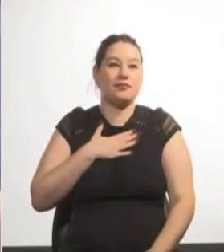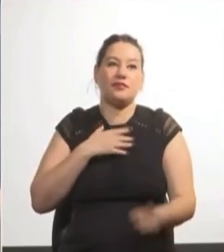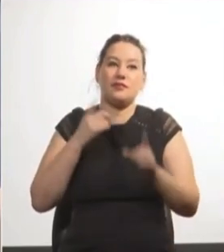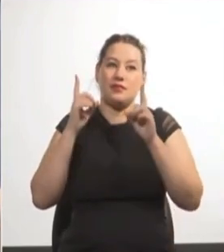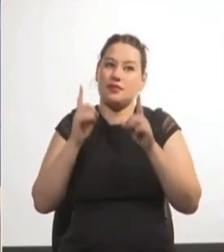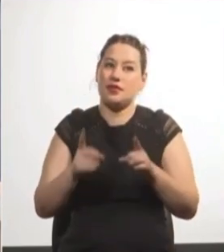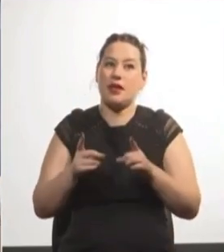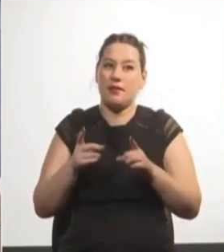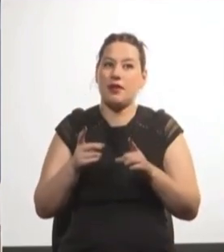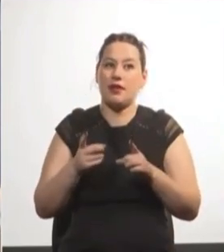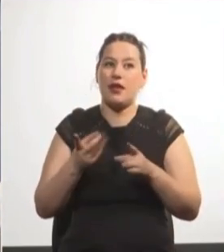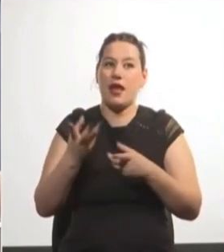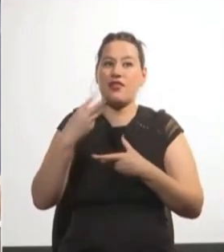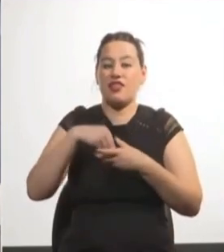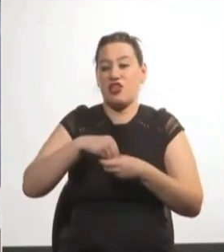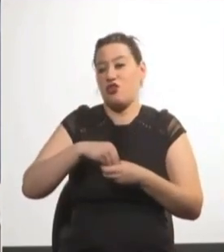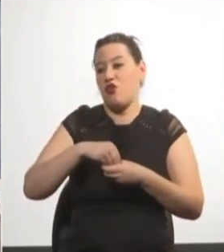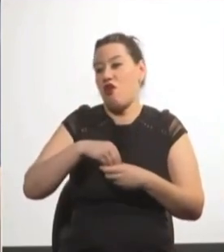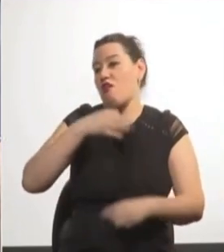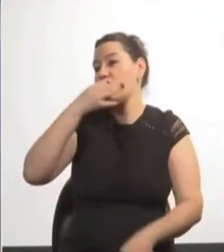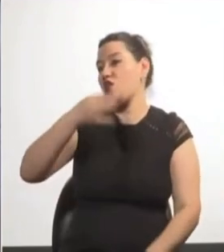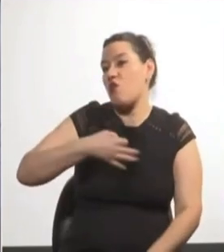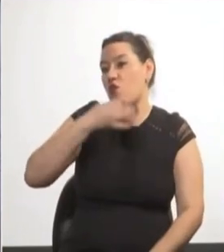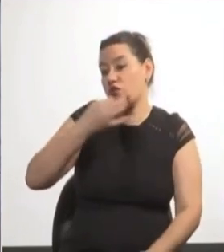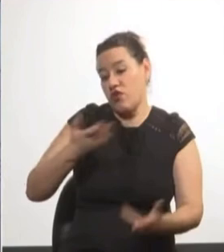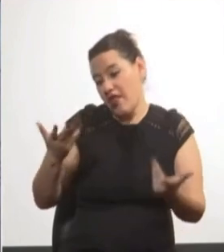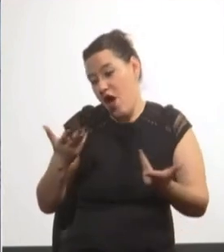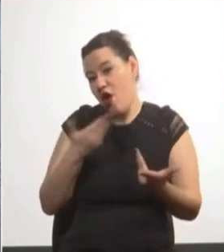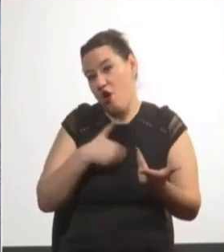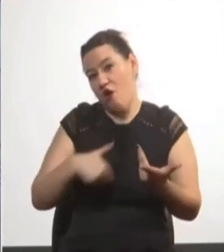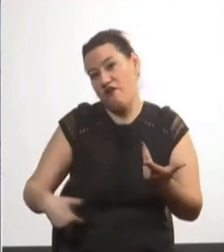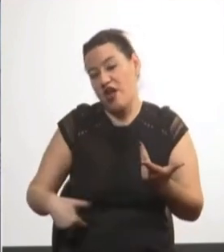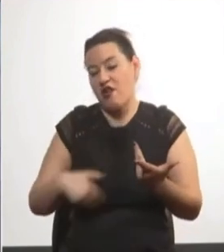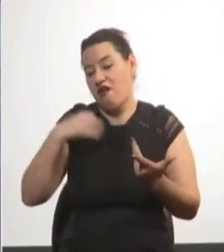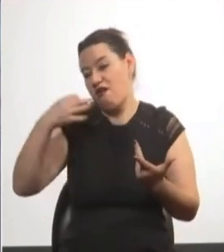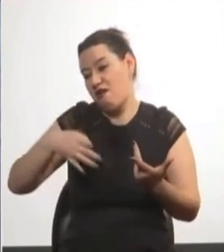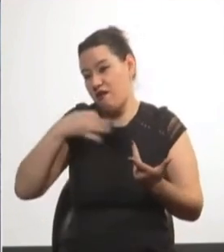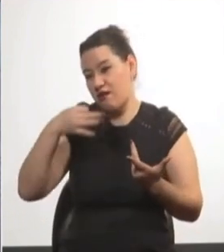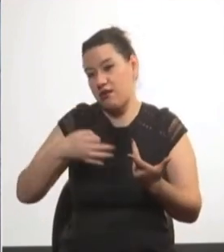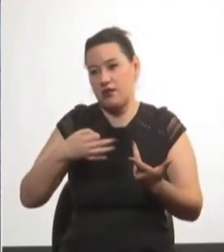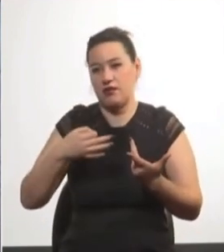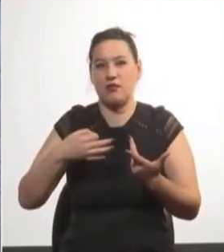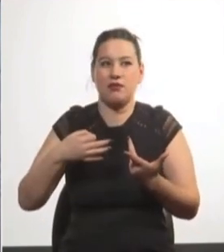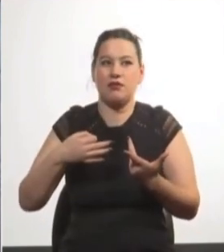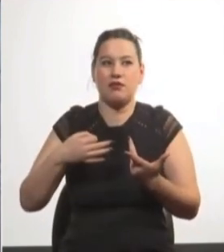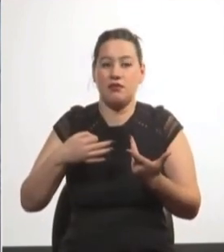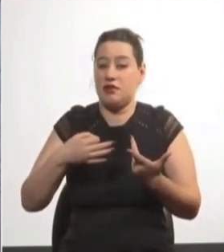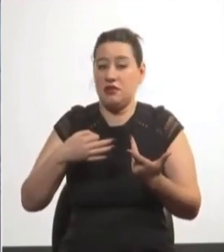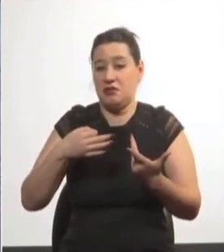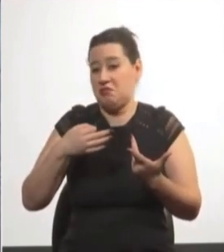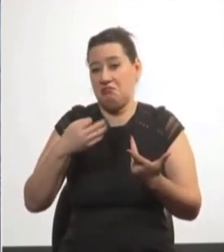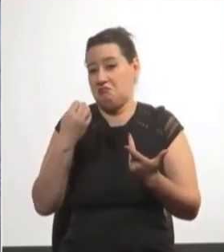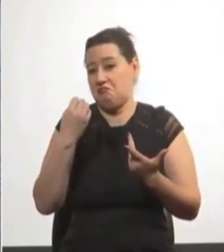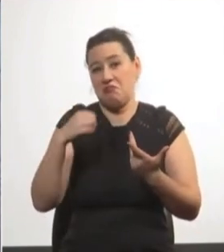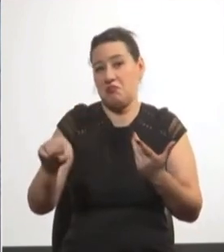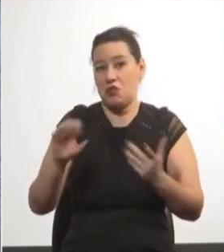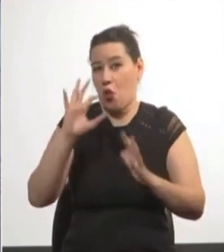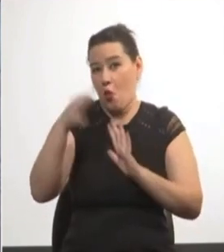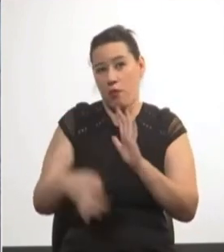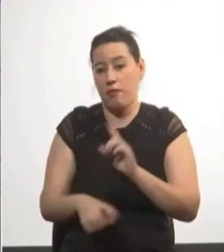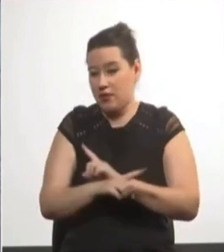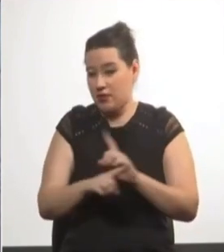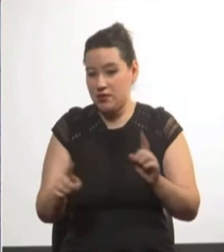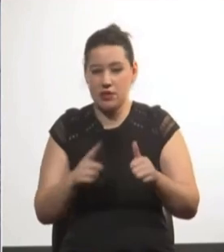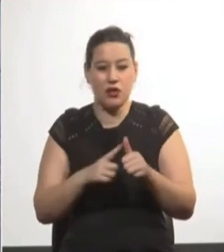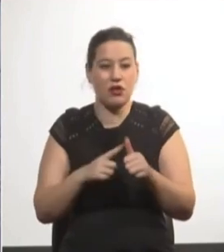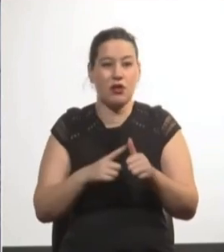también estaban en el discurso del actual gobierno y que desde todo punto de vista no se cumplieron. Ni la suba